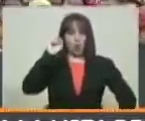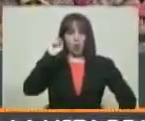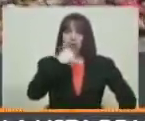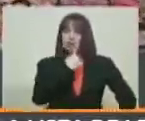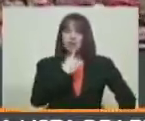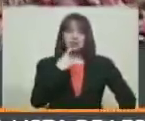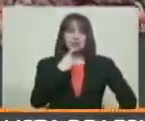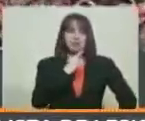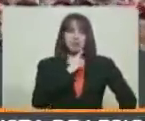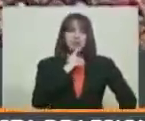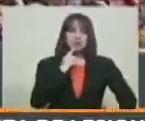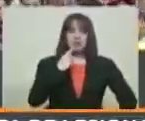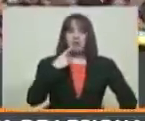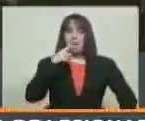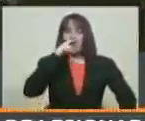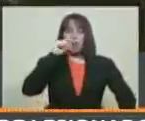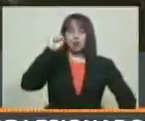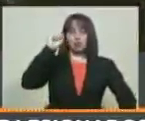así, Maduro,